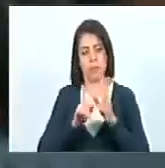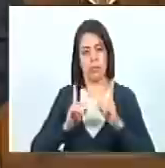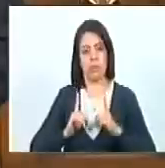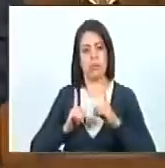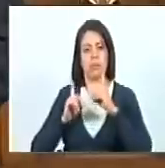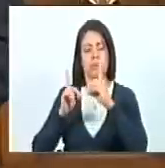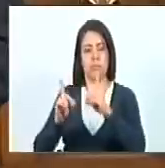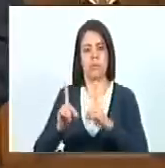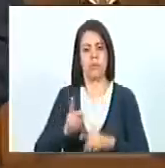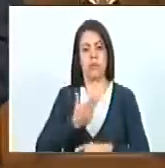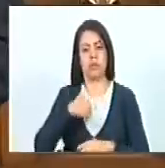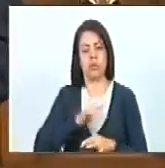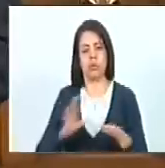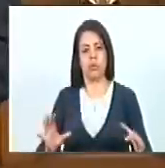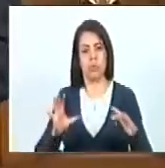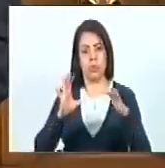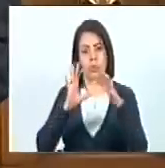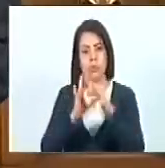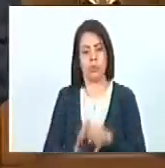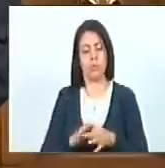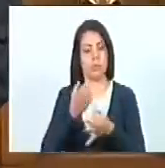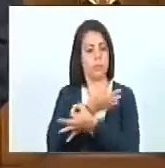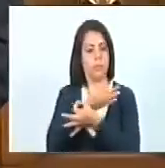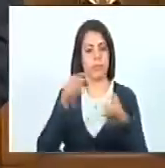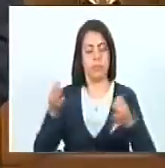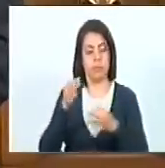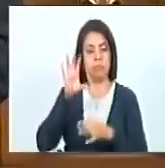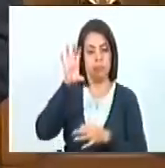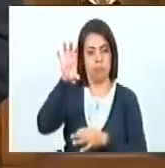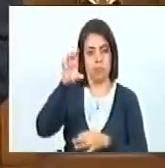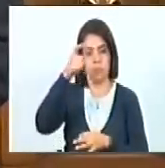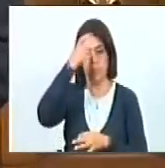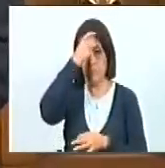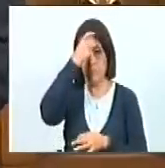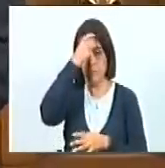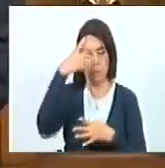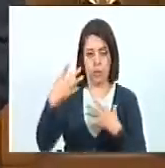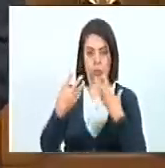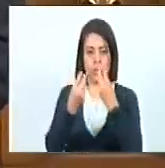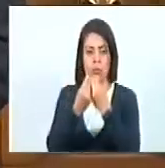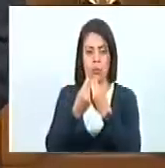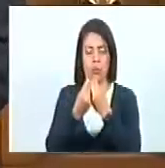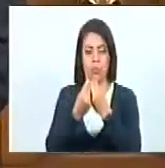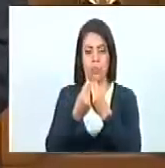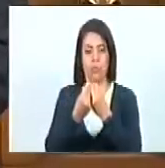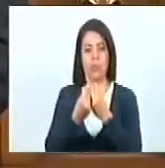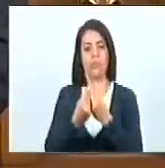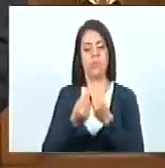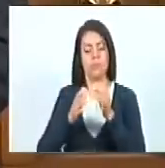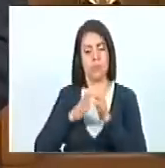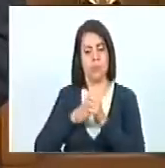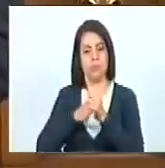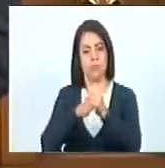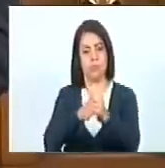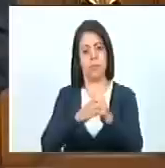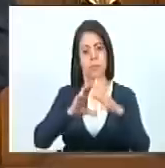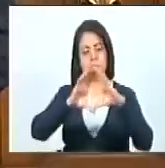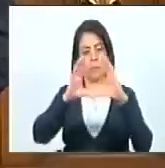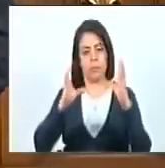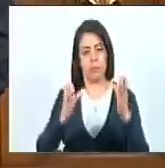dignidad nos une a esta magnánima nación que juntos nos conduce al